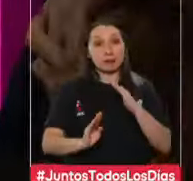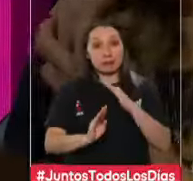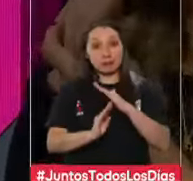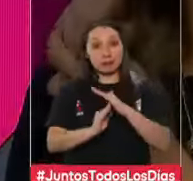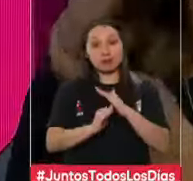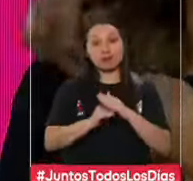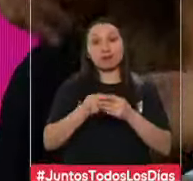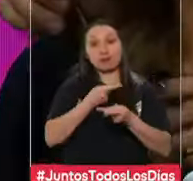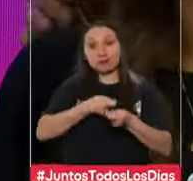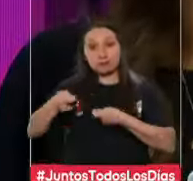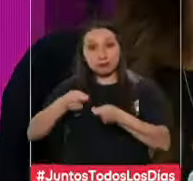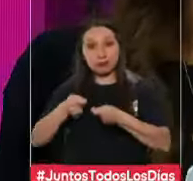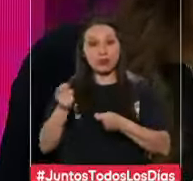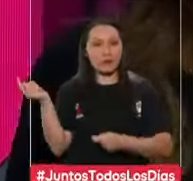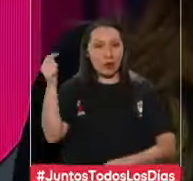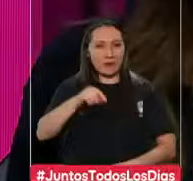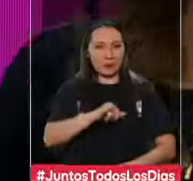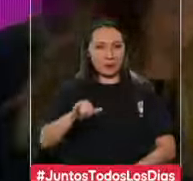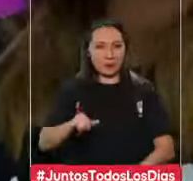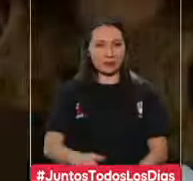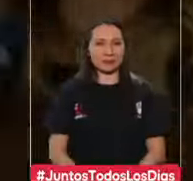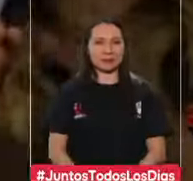y regresamos.